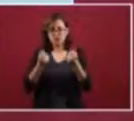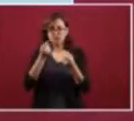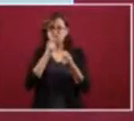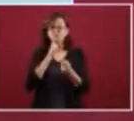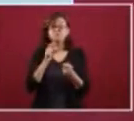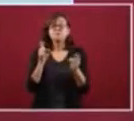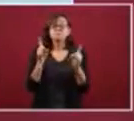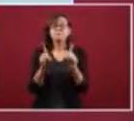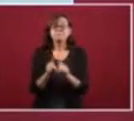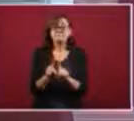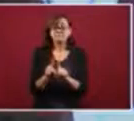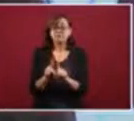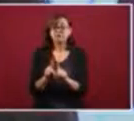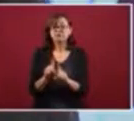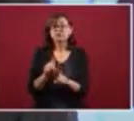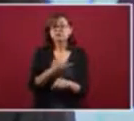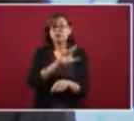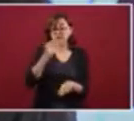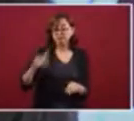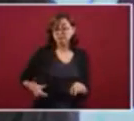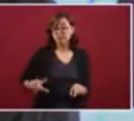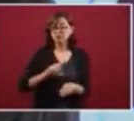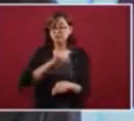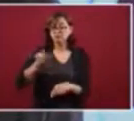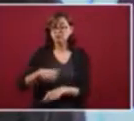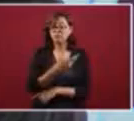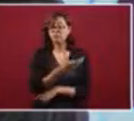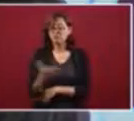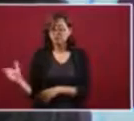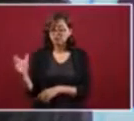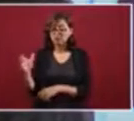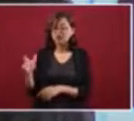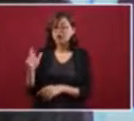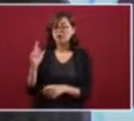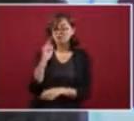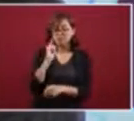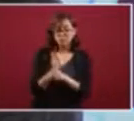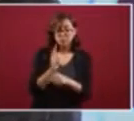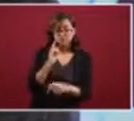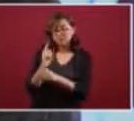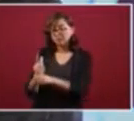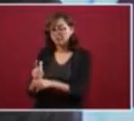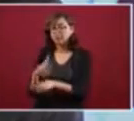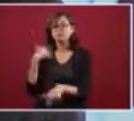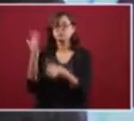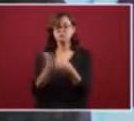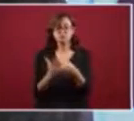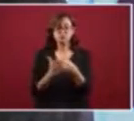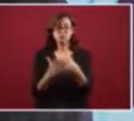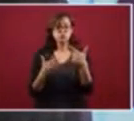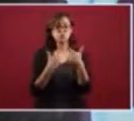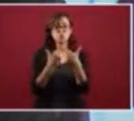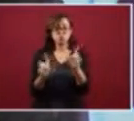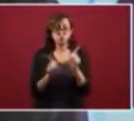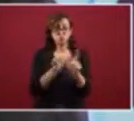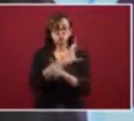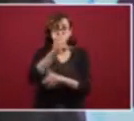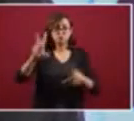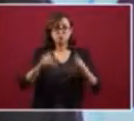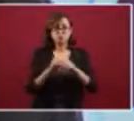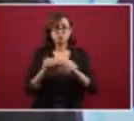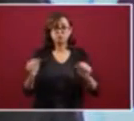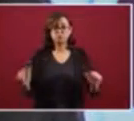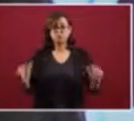los después del accidente, se reunirá todo el grupo para publicar el